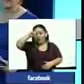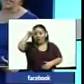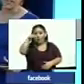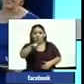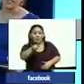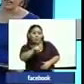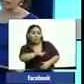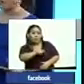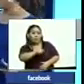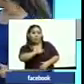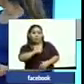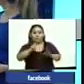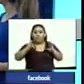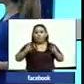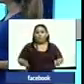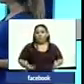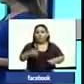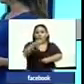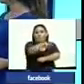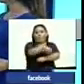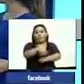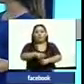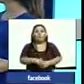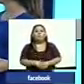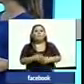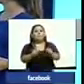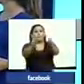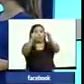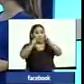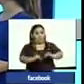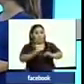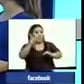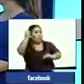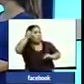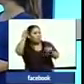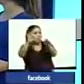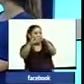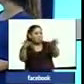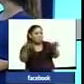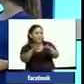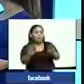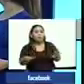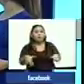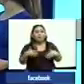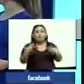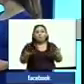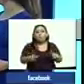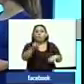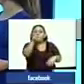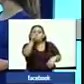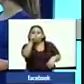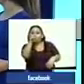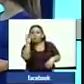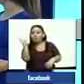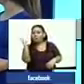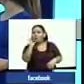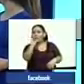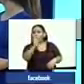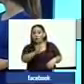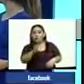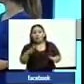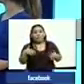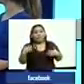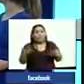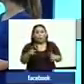responsabilidad del Estado Vamos a ver otro de los comentarios a través de nuestro Twitter Liche Guzmán dice